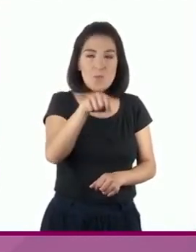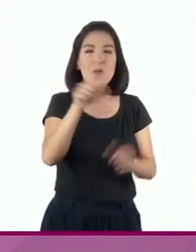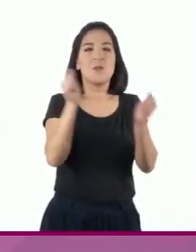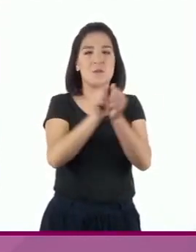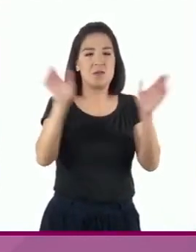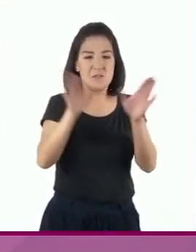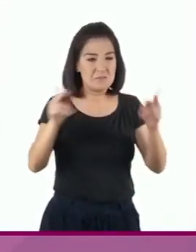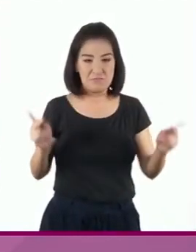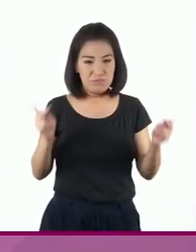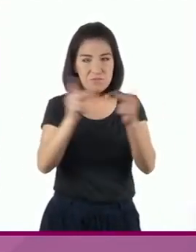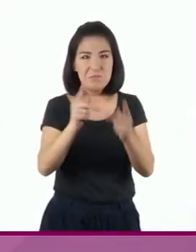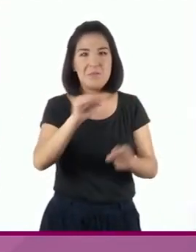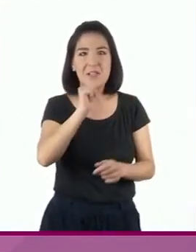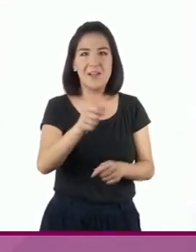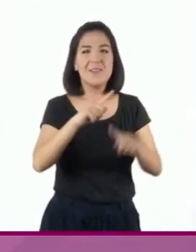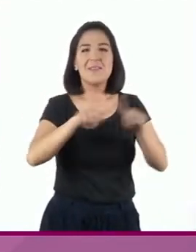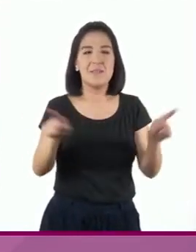alimento que consume?